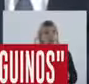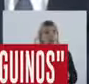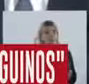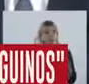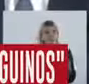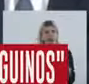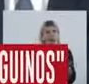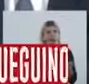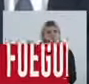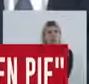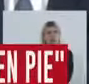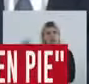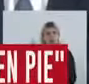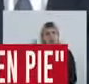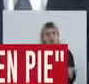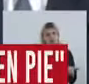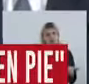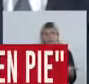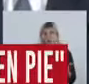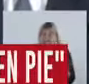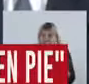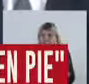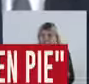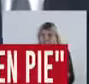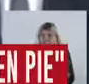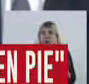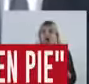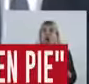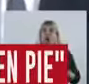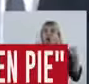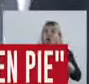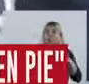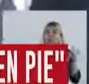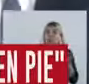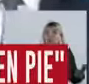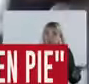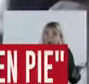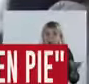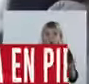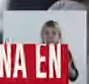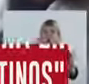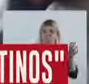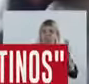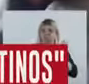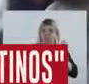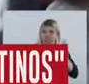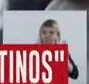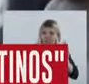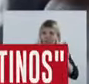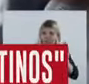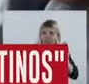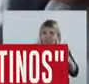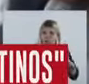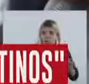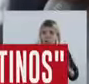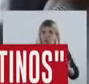ver que la obra pública crece y se multiplica por 2. Que la inversión en salud